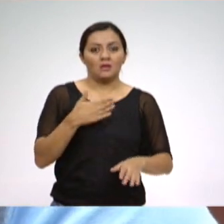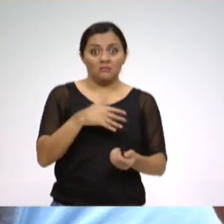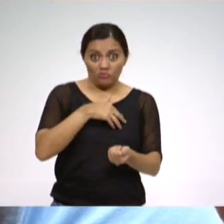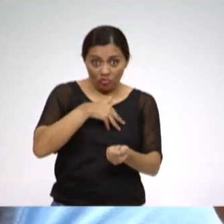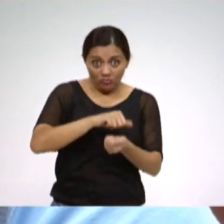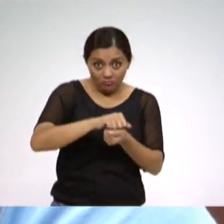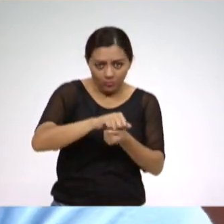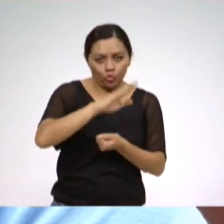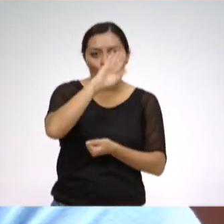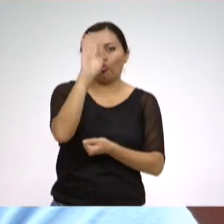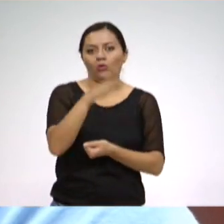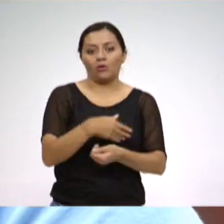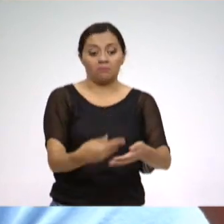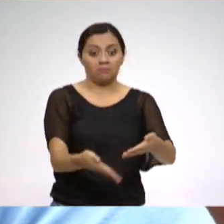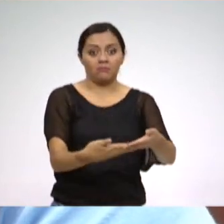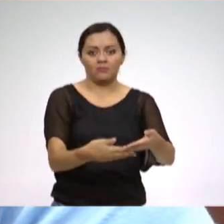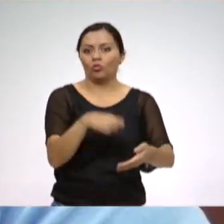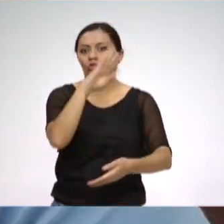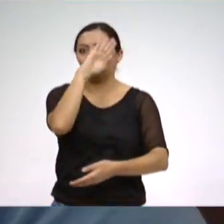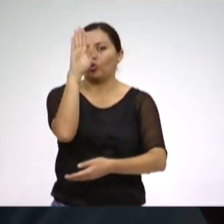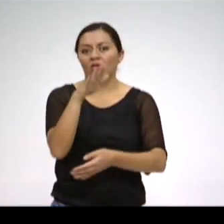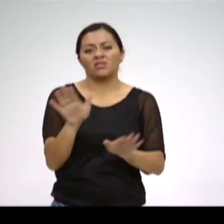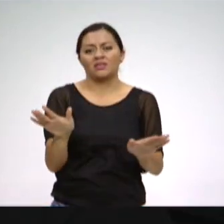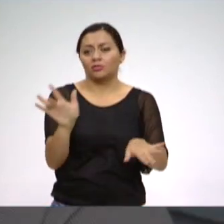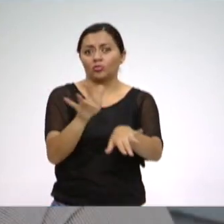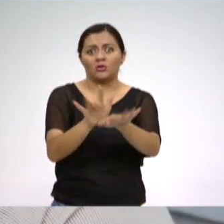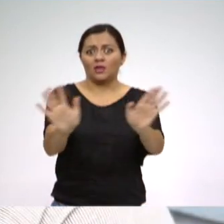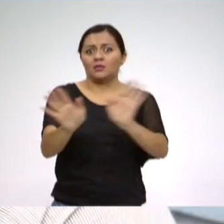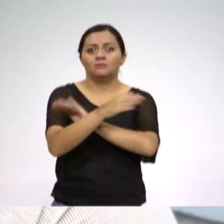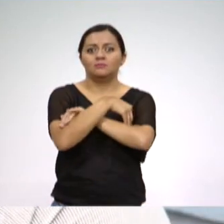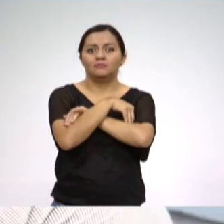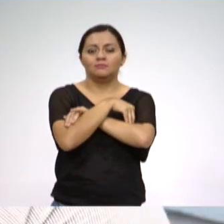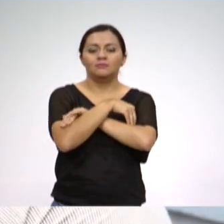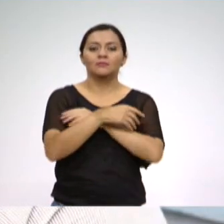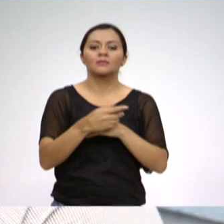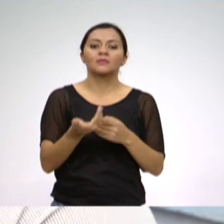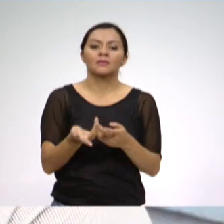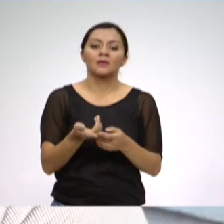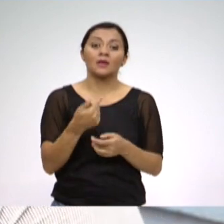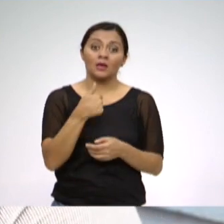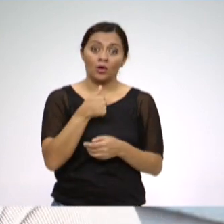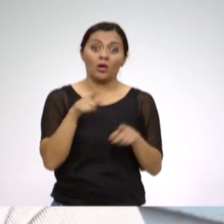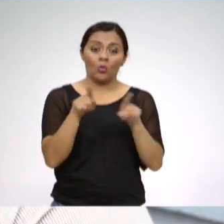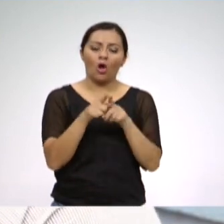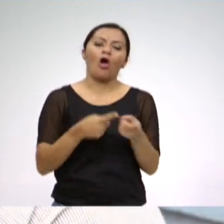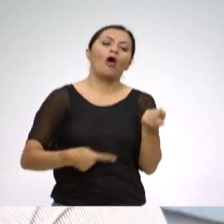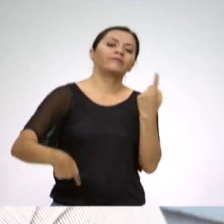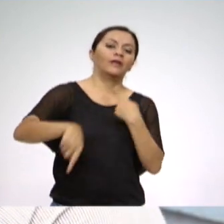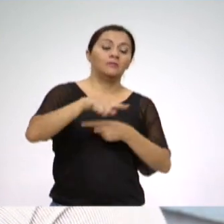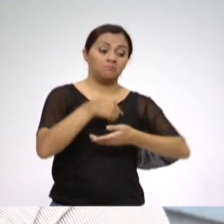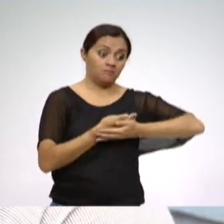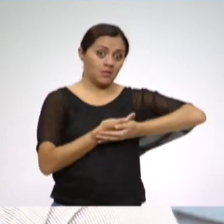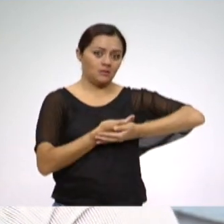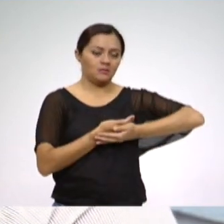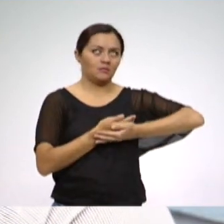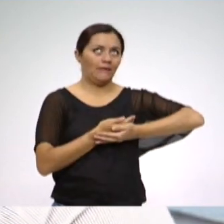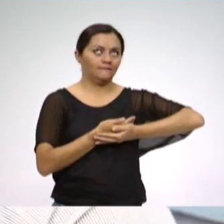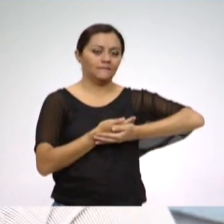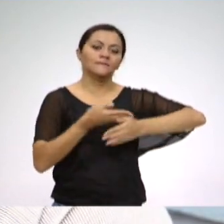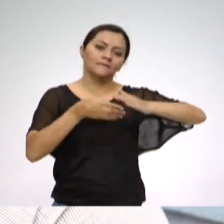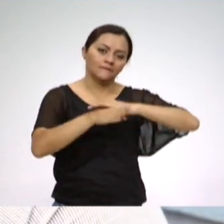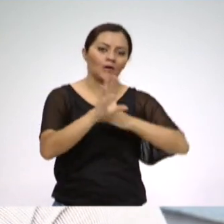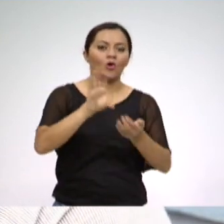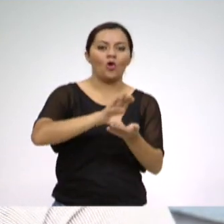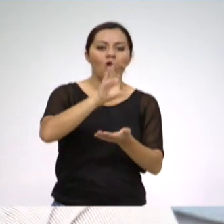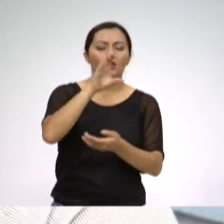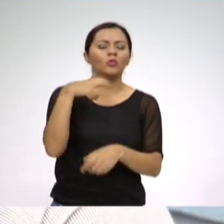no planchaba, no cocinaba, no hacía nada de esas cosas. Entré nuevamente con mi hijo al colegio, pero se me